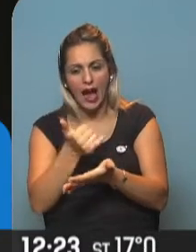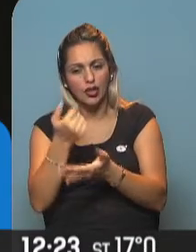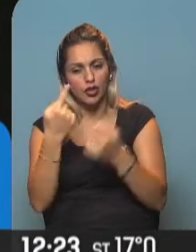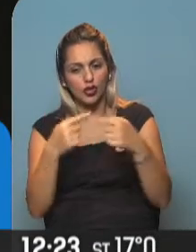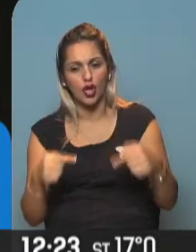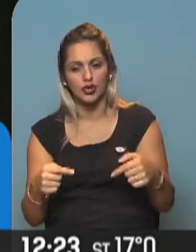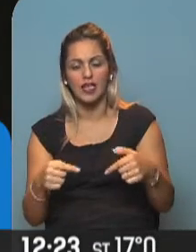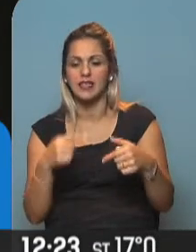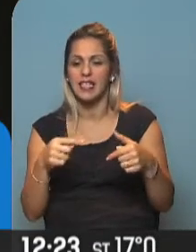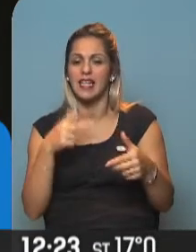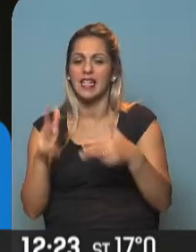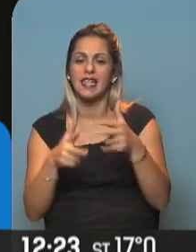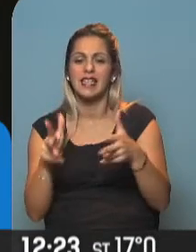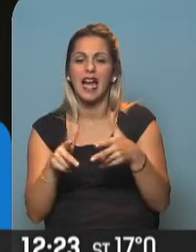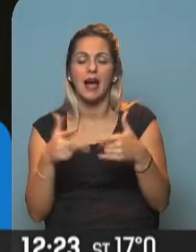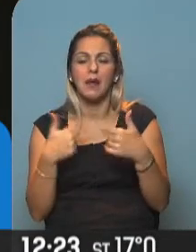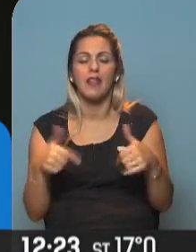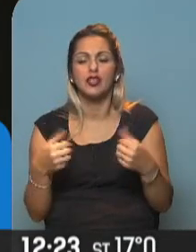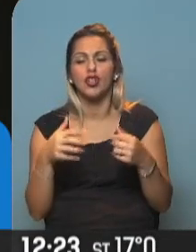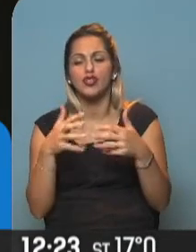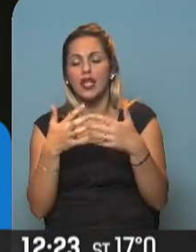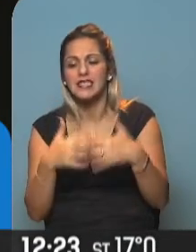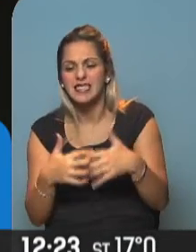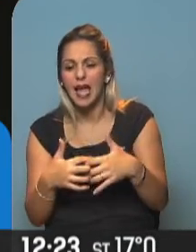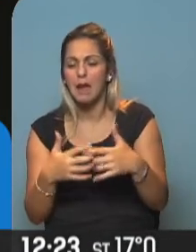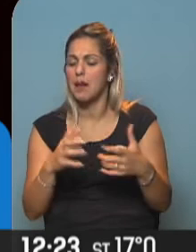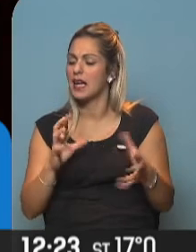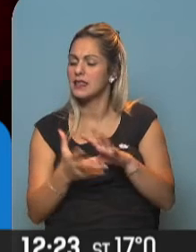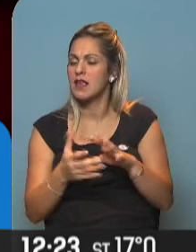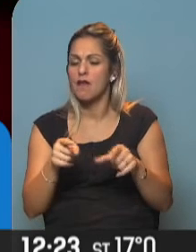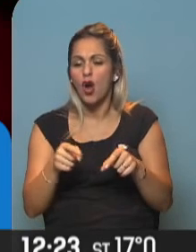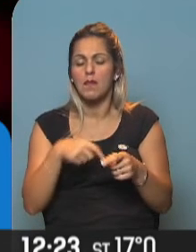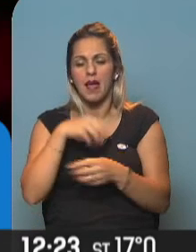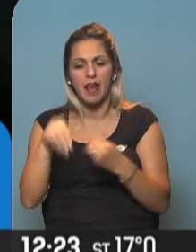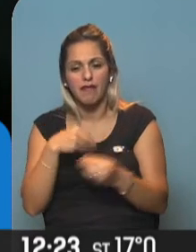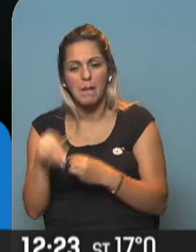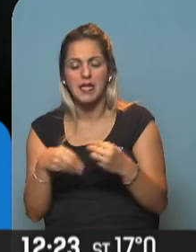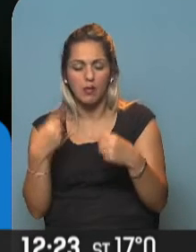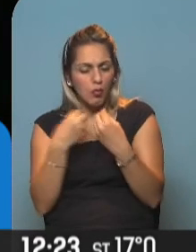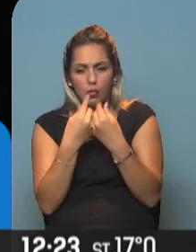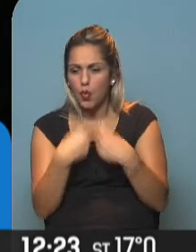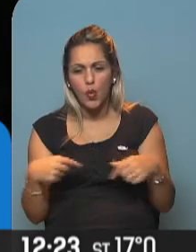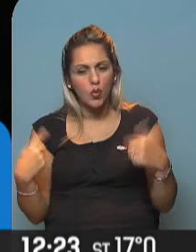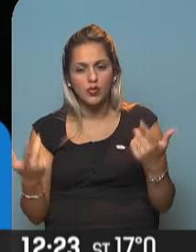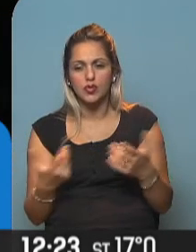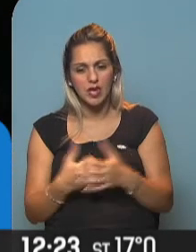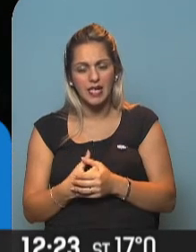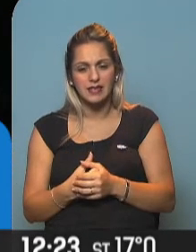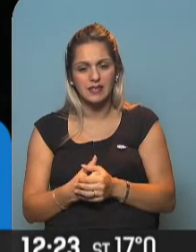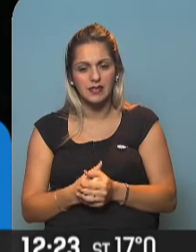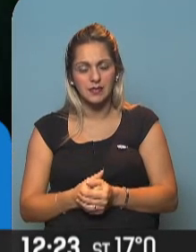y bueno, y habla de... estos sistemas, las estructuras, la familia. En esas situaciones extremas uno no puede